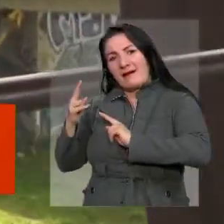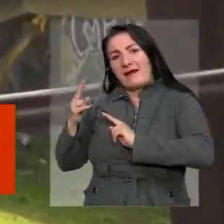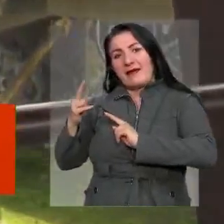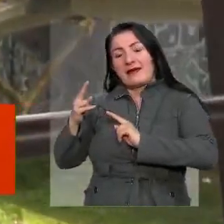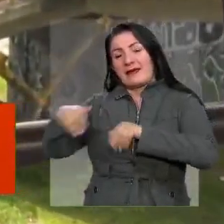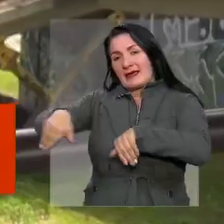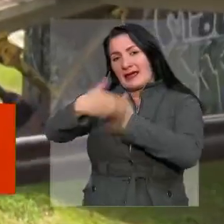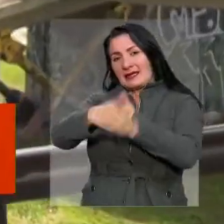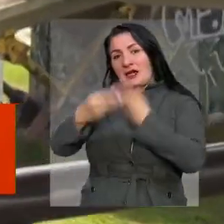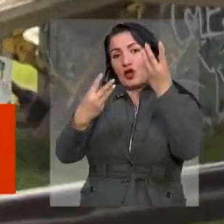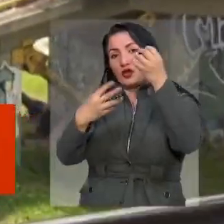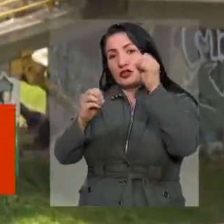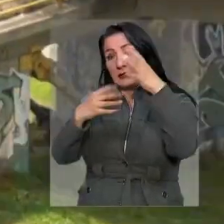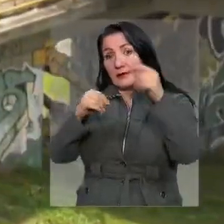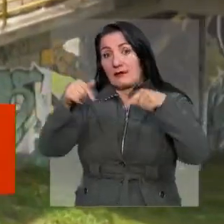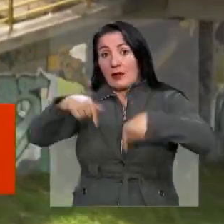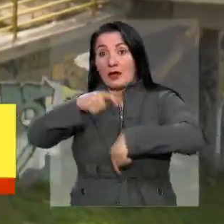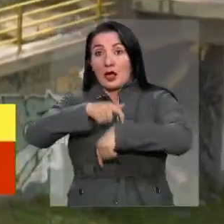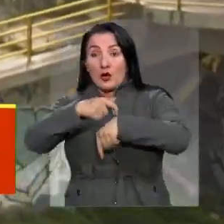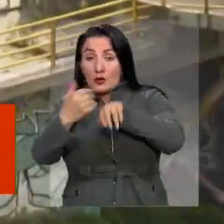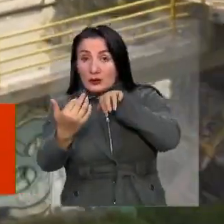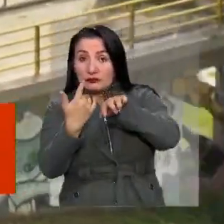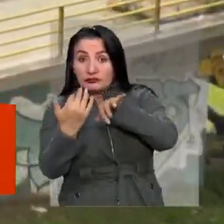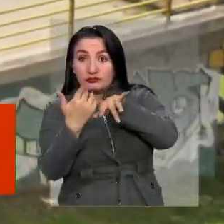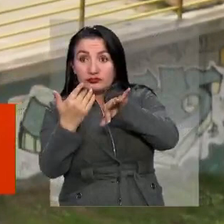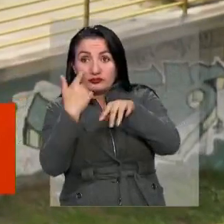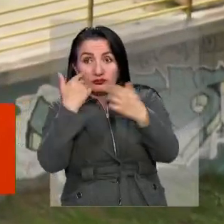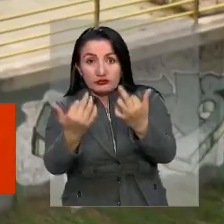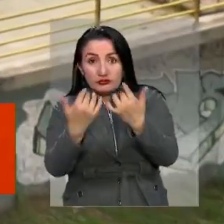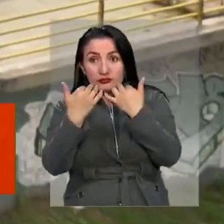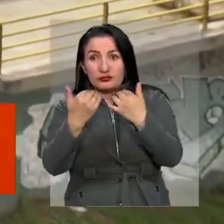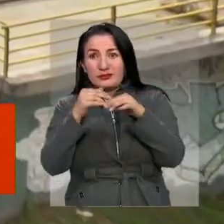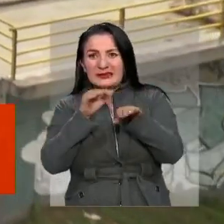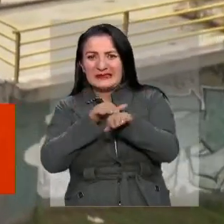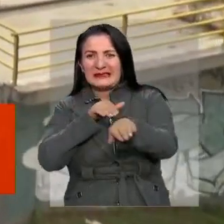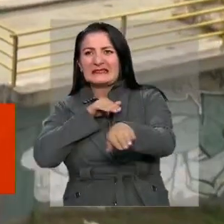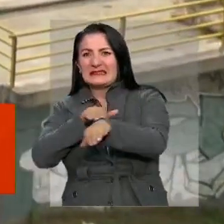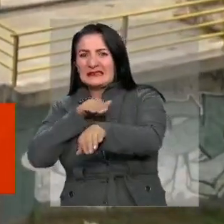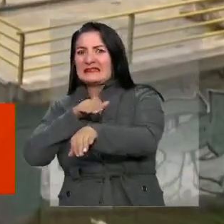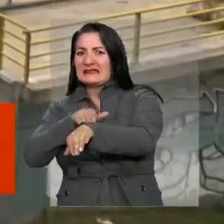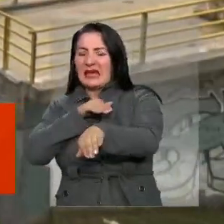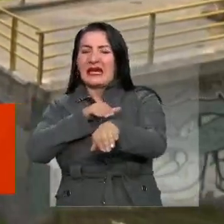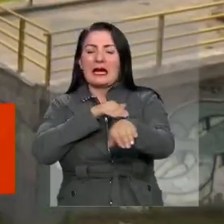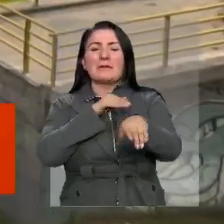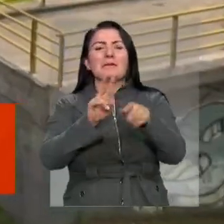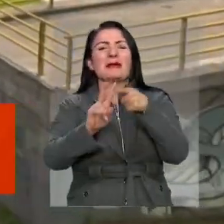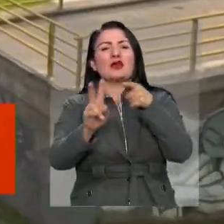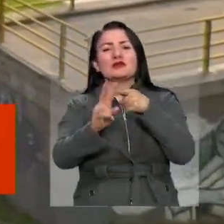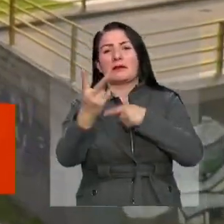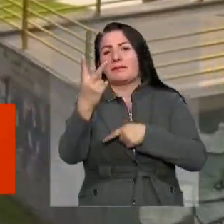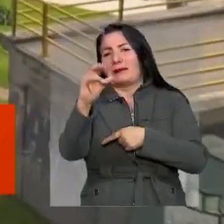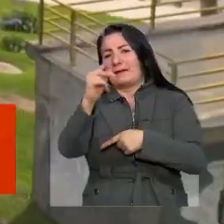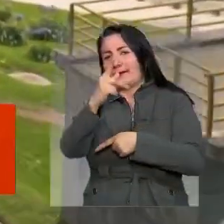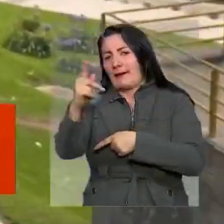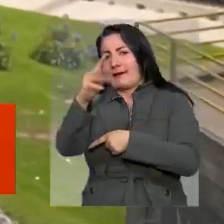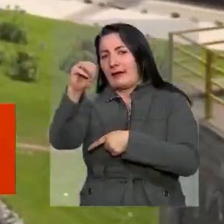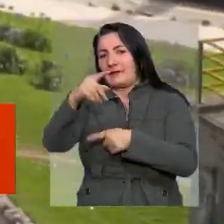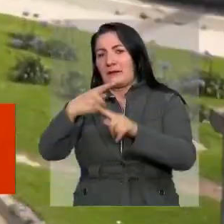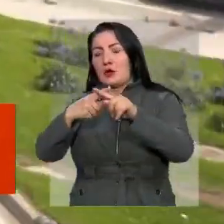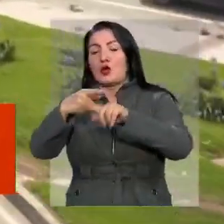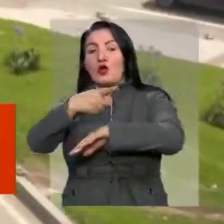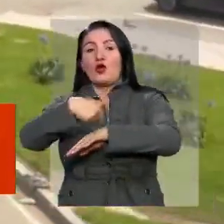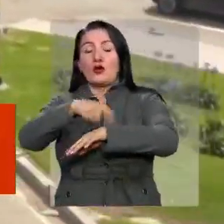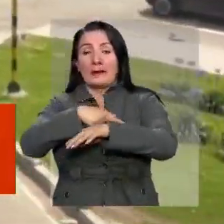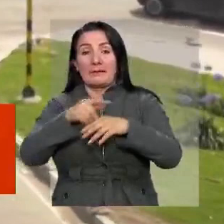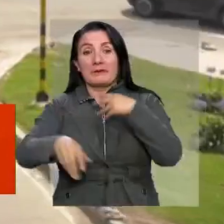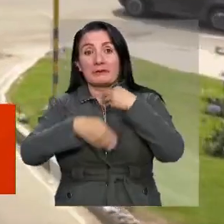la calle 80. A esta hora se empieza a generar congestión vehicular, la velocidad promedio es de 20 kilómetros por hora y hay